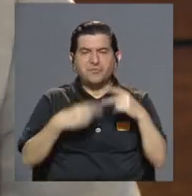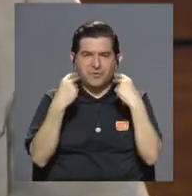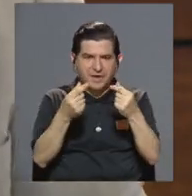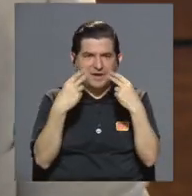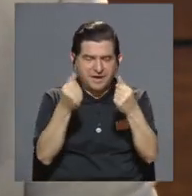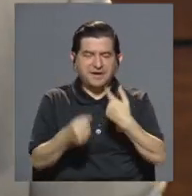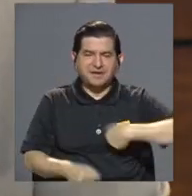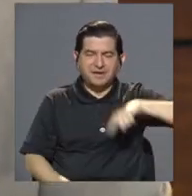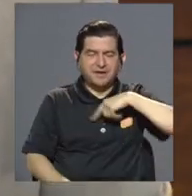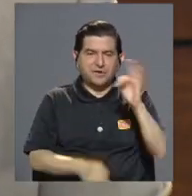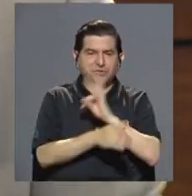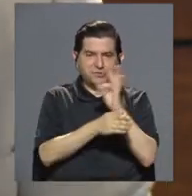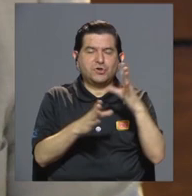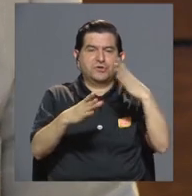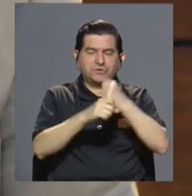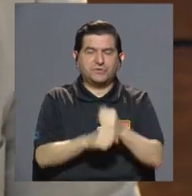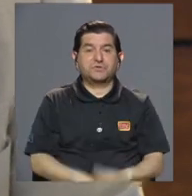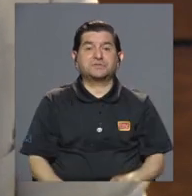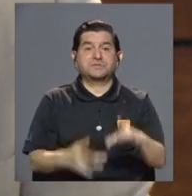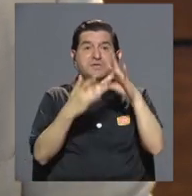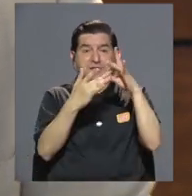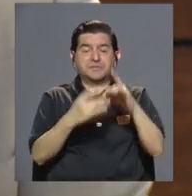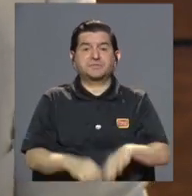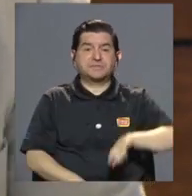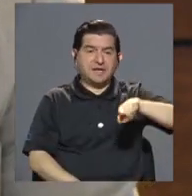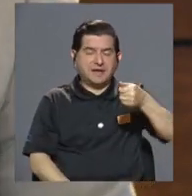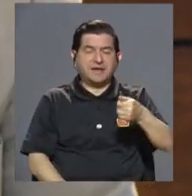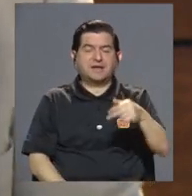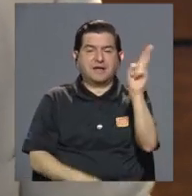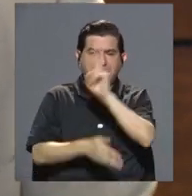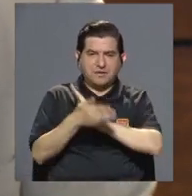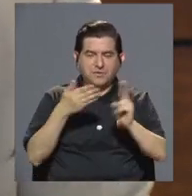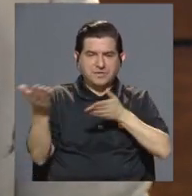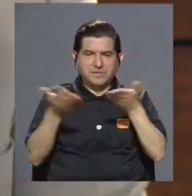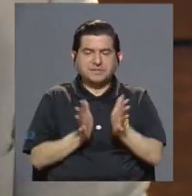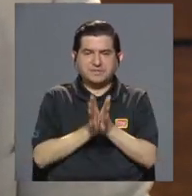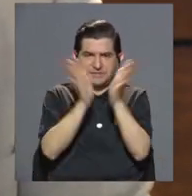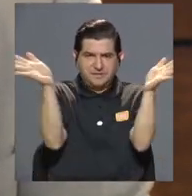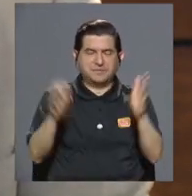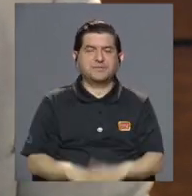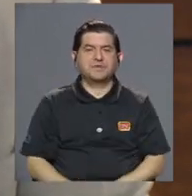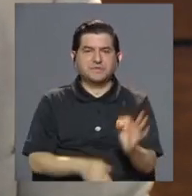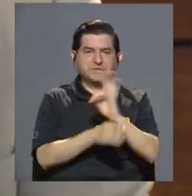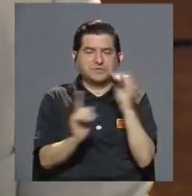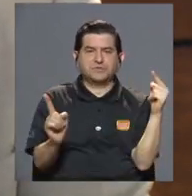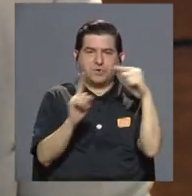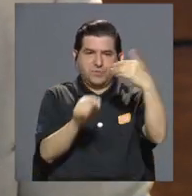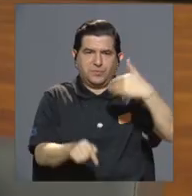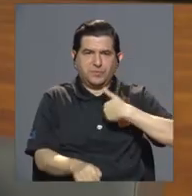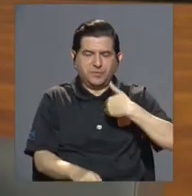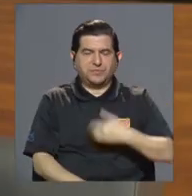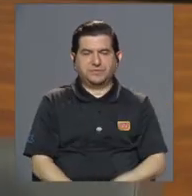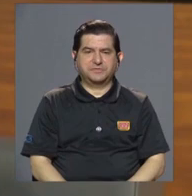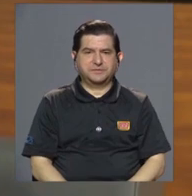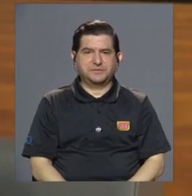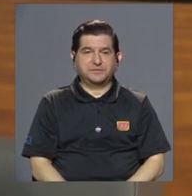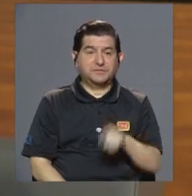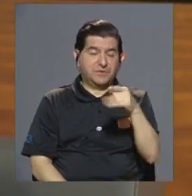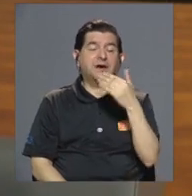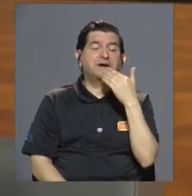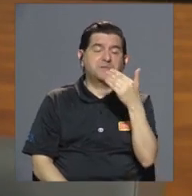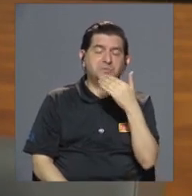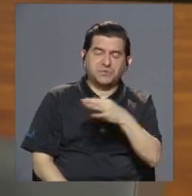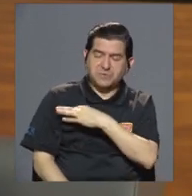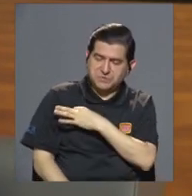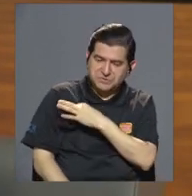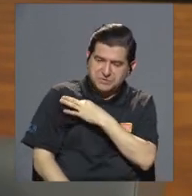en el que tratamos de hacer televisión y sobre todo desde este canal universitario de servicio público donde hacemos televisión con sentido. No, yo agradezco la